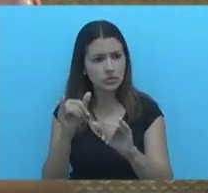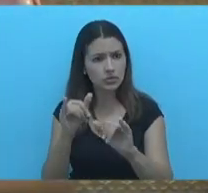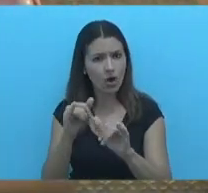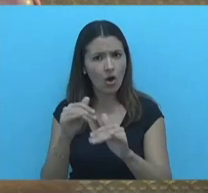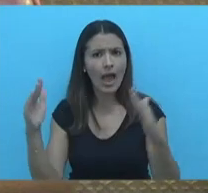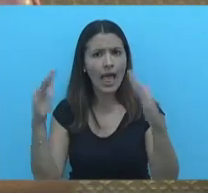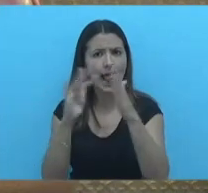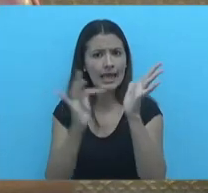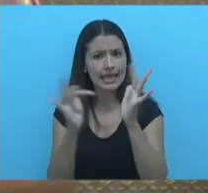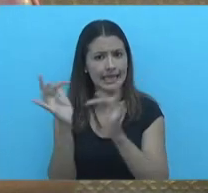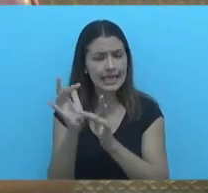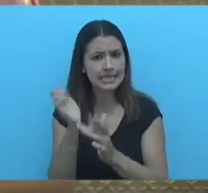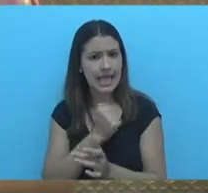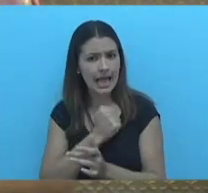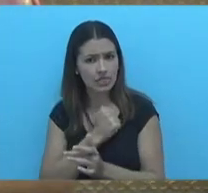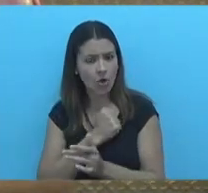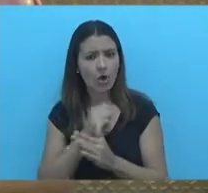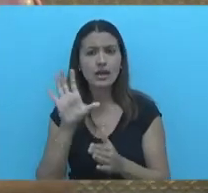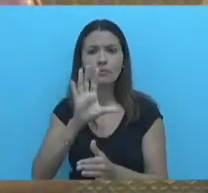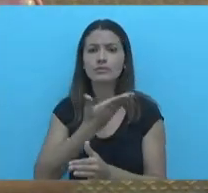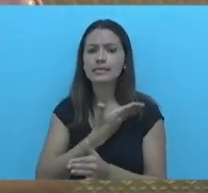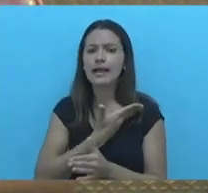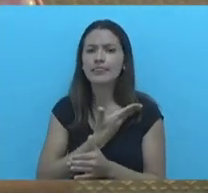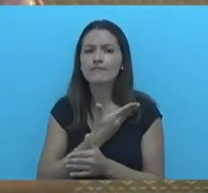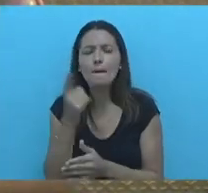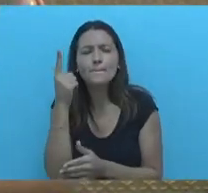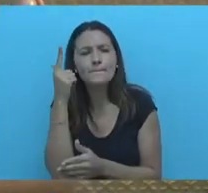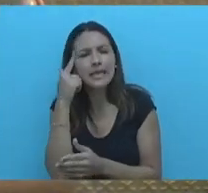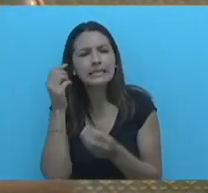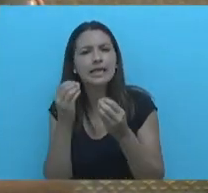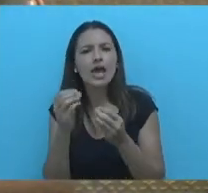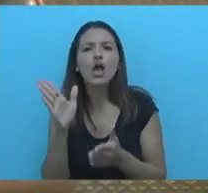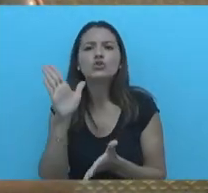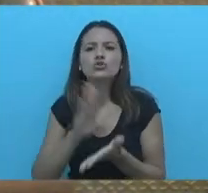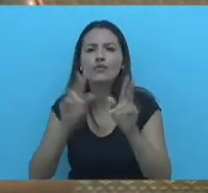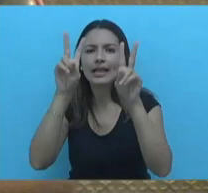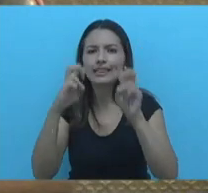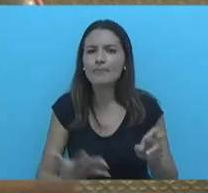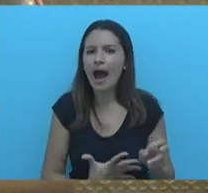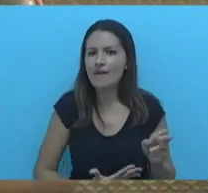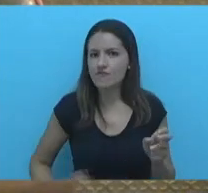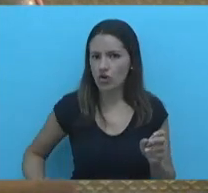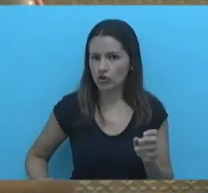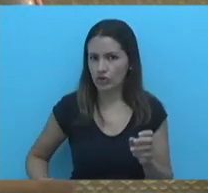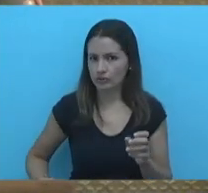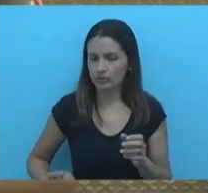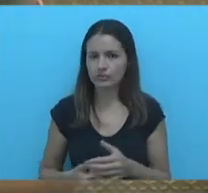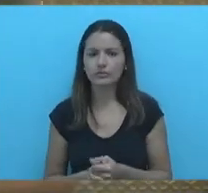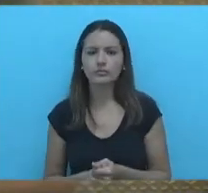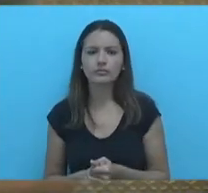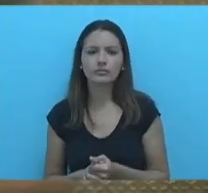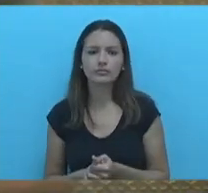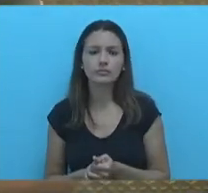Iglesia Católica de Santa Fe sobre el aborto, diciendo, entre otras cosas, que se trataba de una cuestión